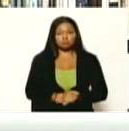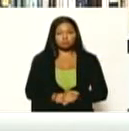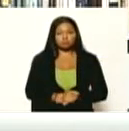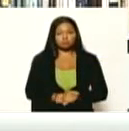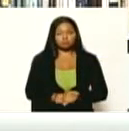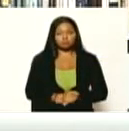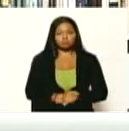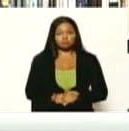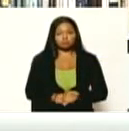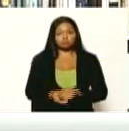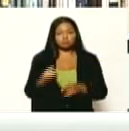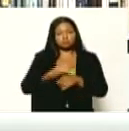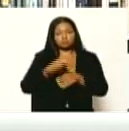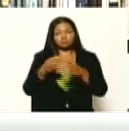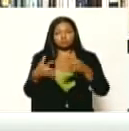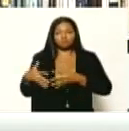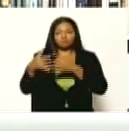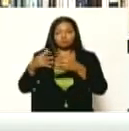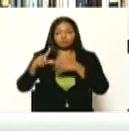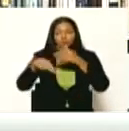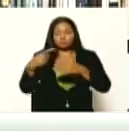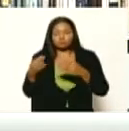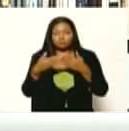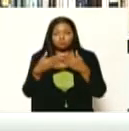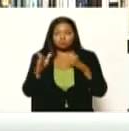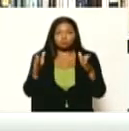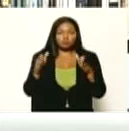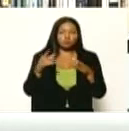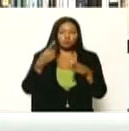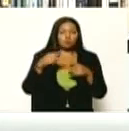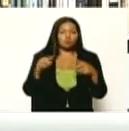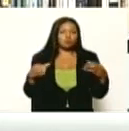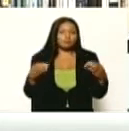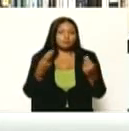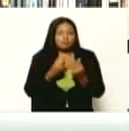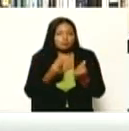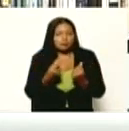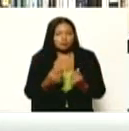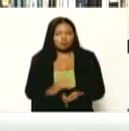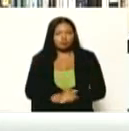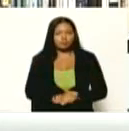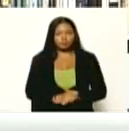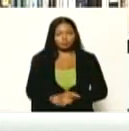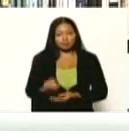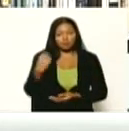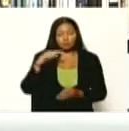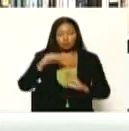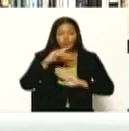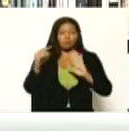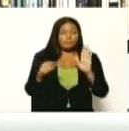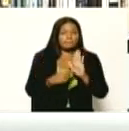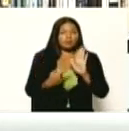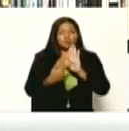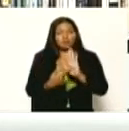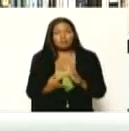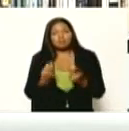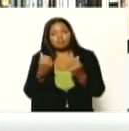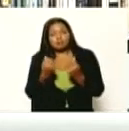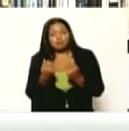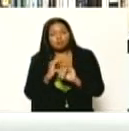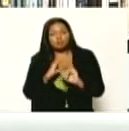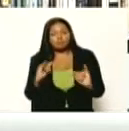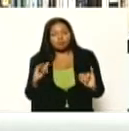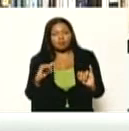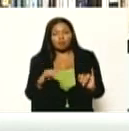El gobierno de Estados Unidos después desbloqueó otra parte. Así que ahí tenemos completo y ese dinero está allí en